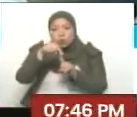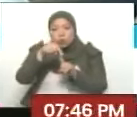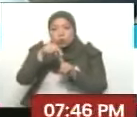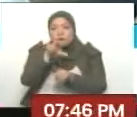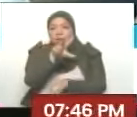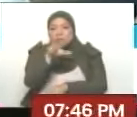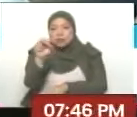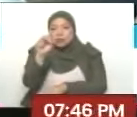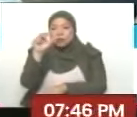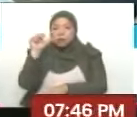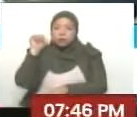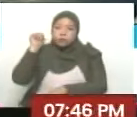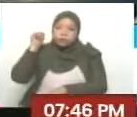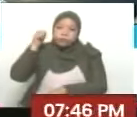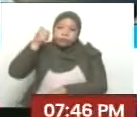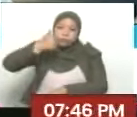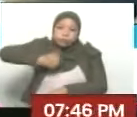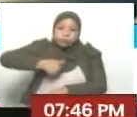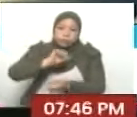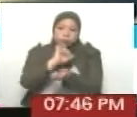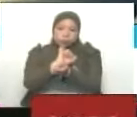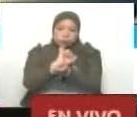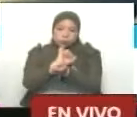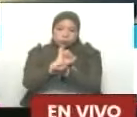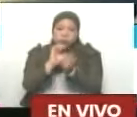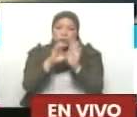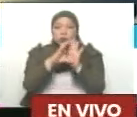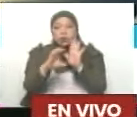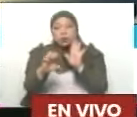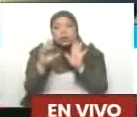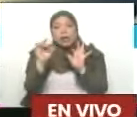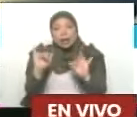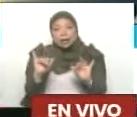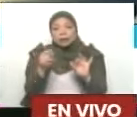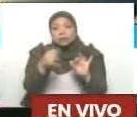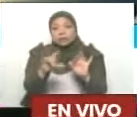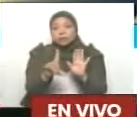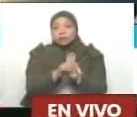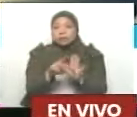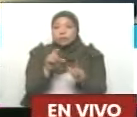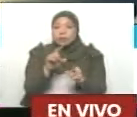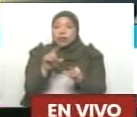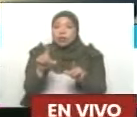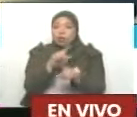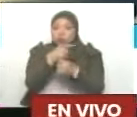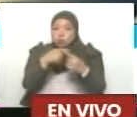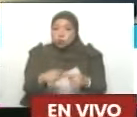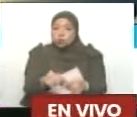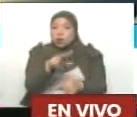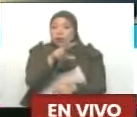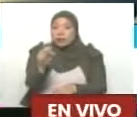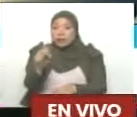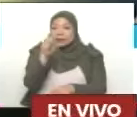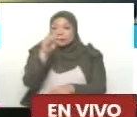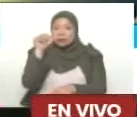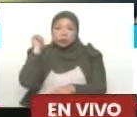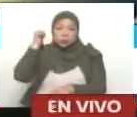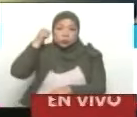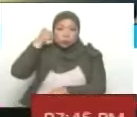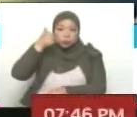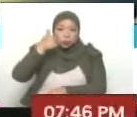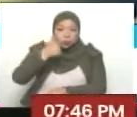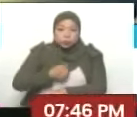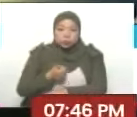los 30 años que contempla la Constitución. La Constitución establece una pena máxima de 30 años para